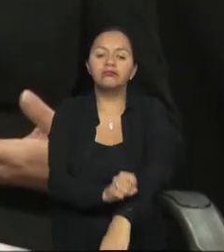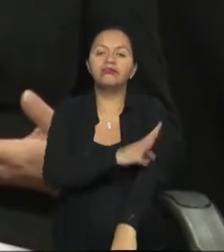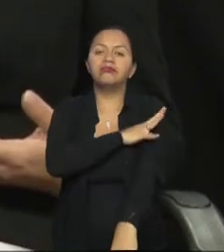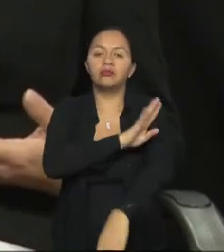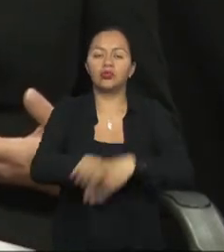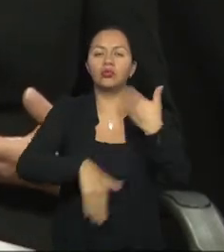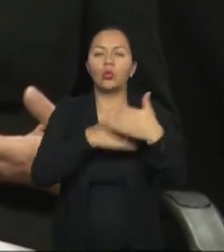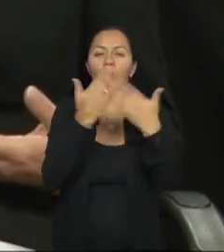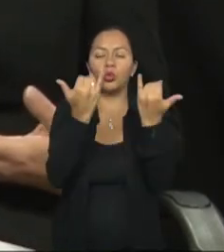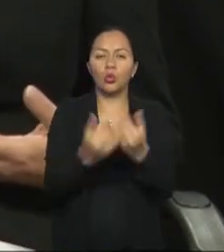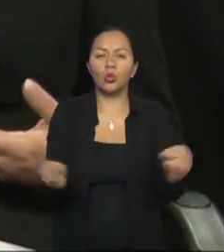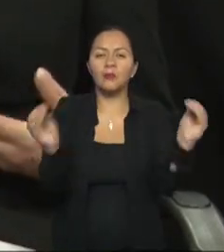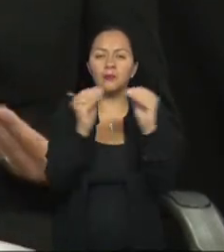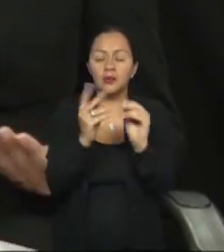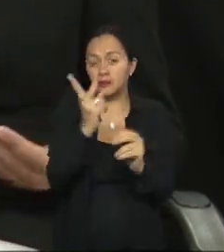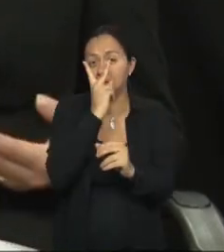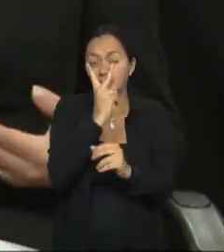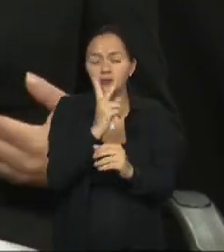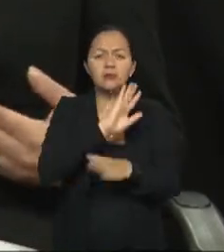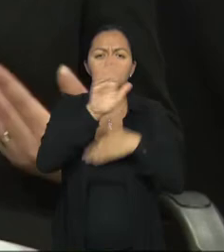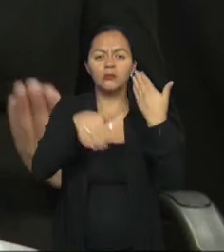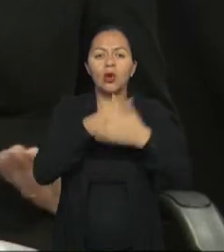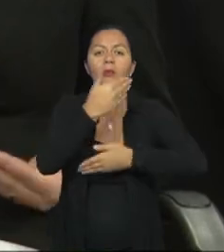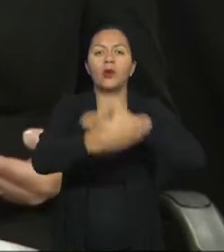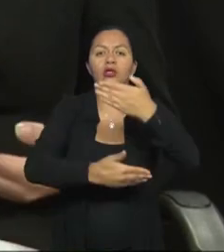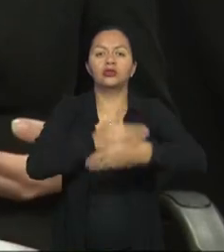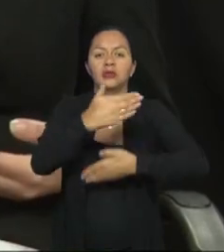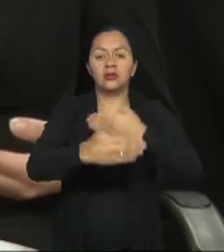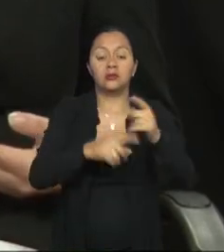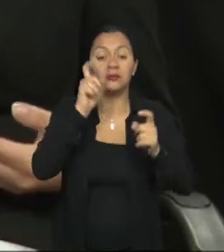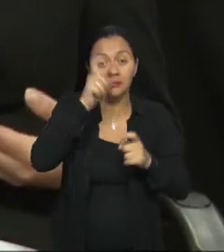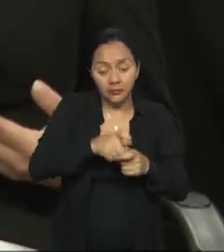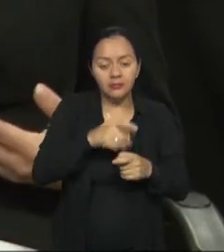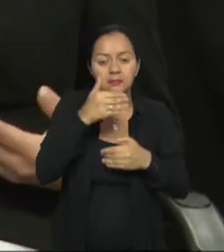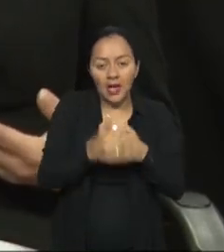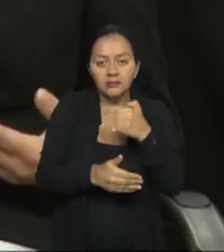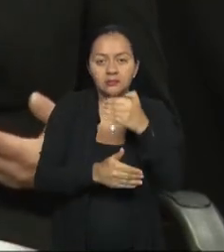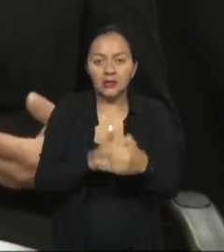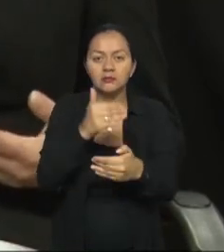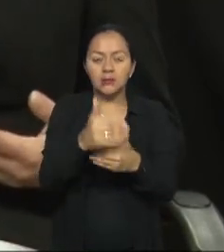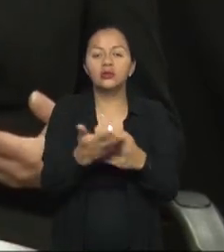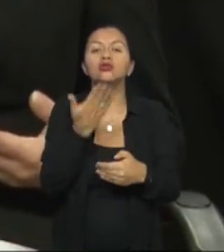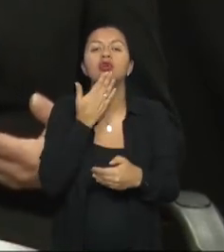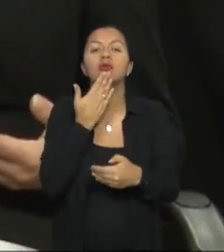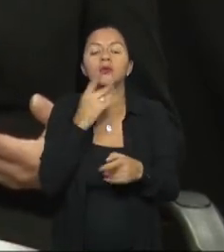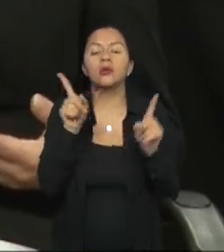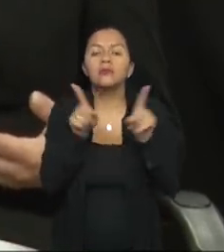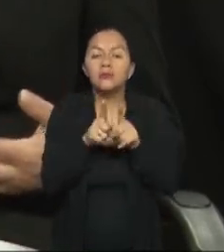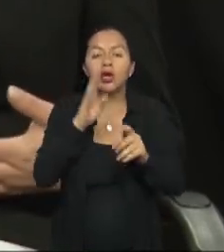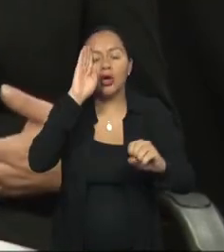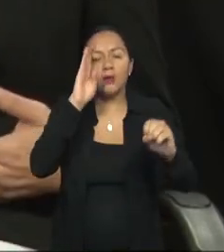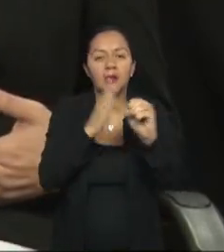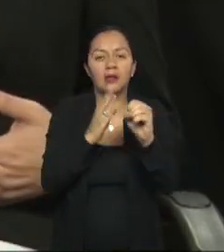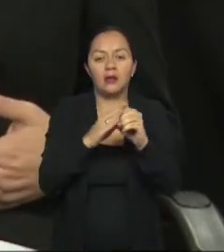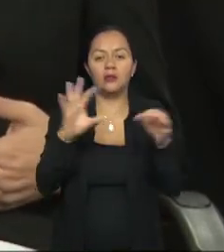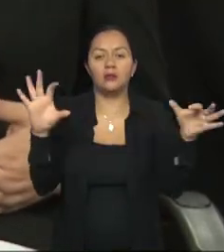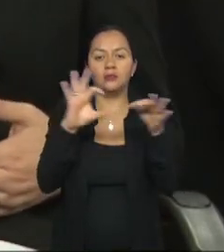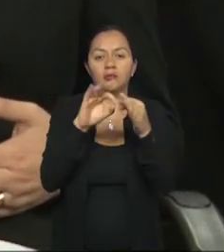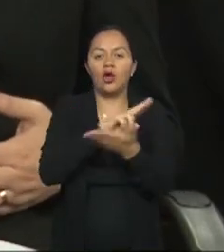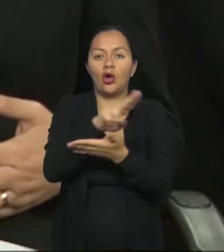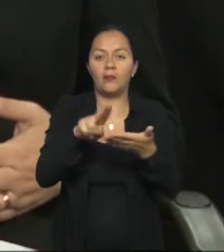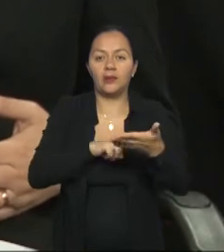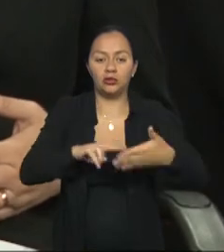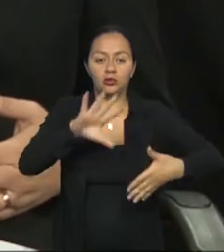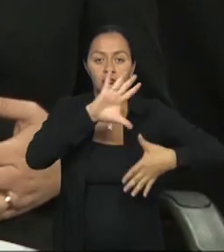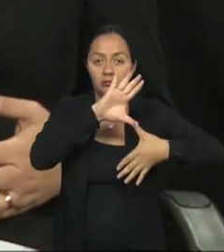aplicación y a fortalecer los procesos que ya están llevando con el fin de cumplir con la Convención de los Derechos